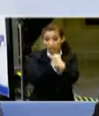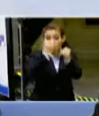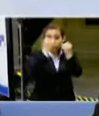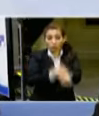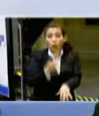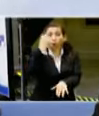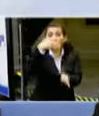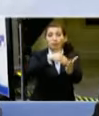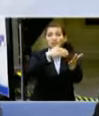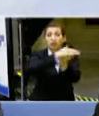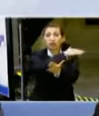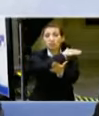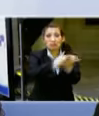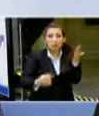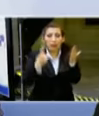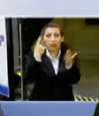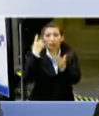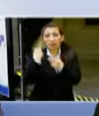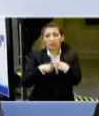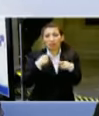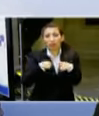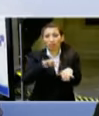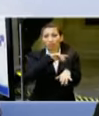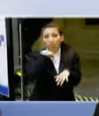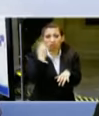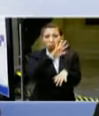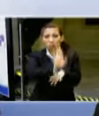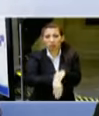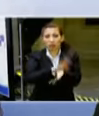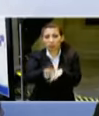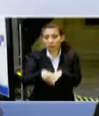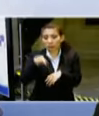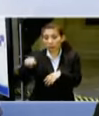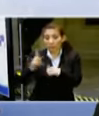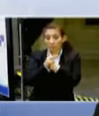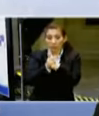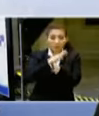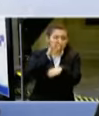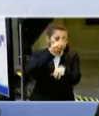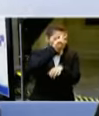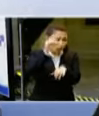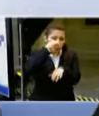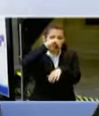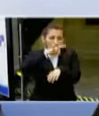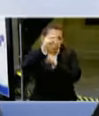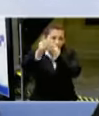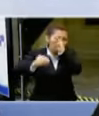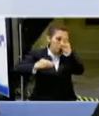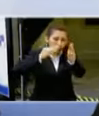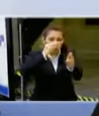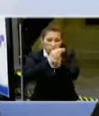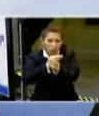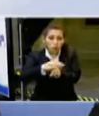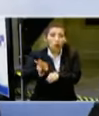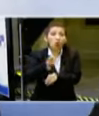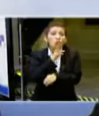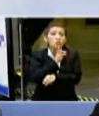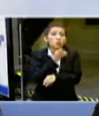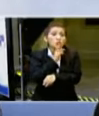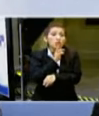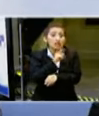1,5 millones de personas. El país más violento del mundo es Honduras